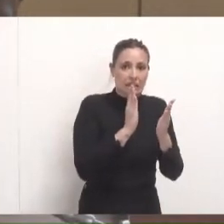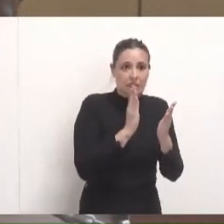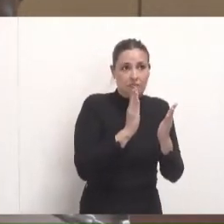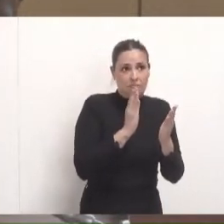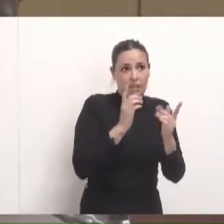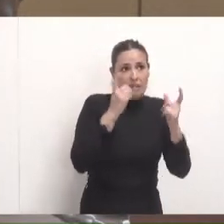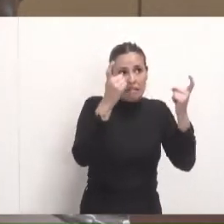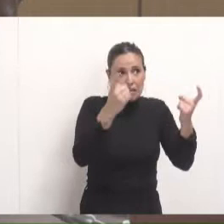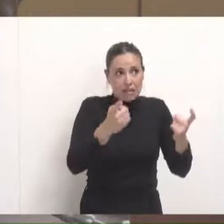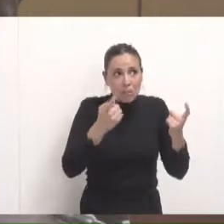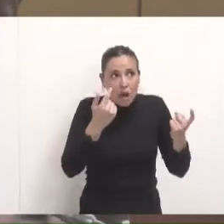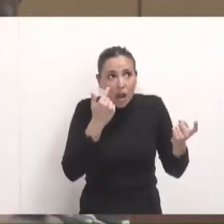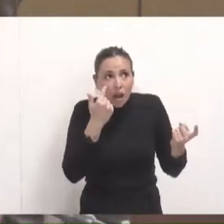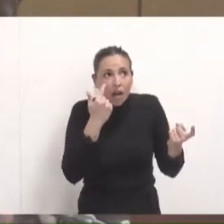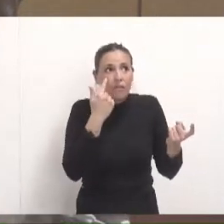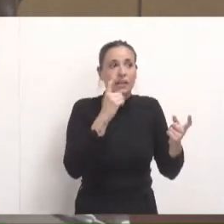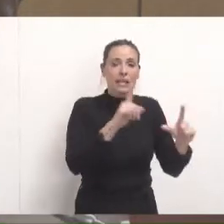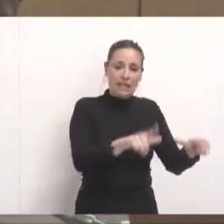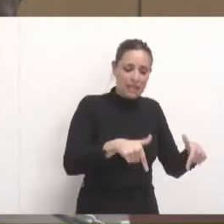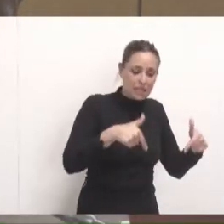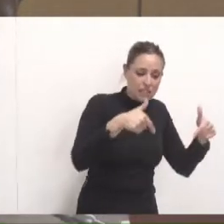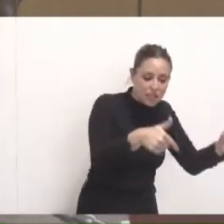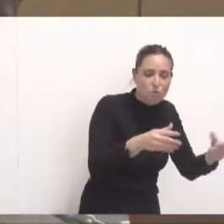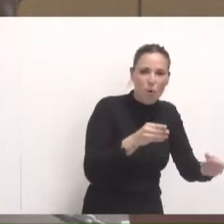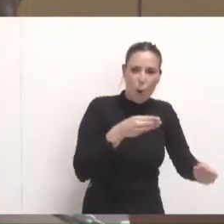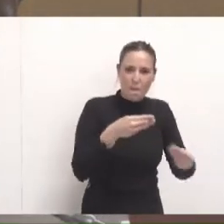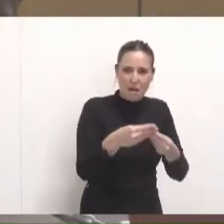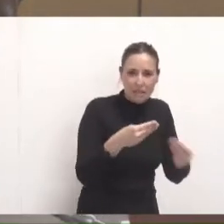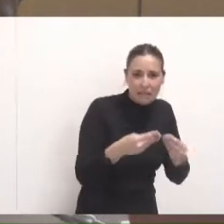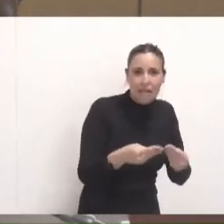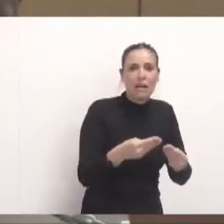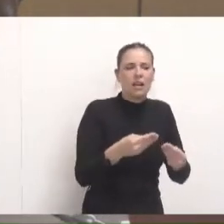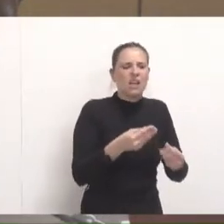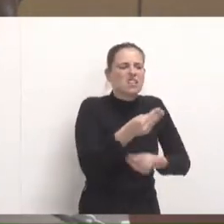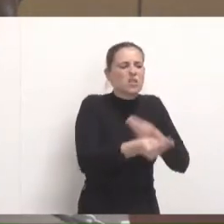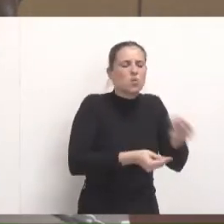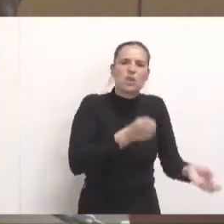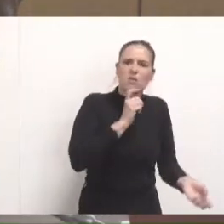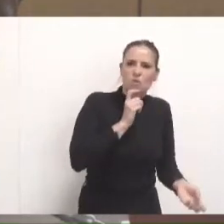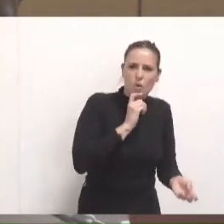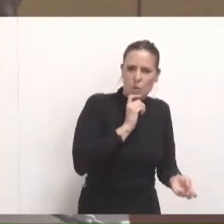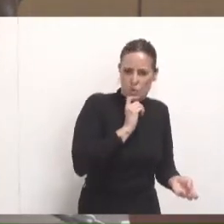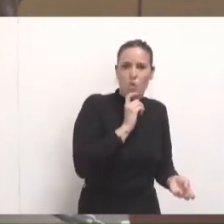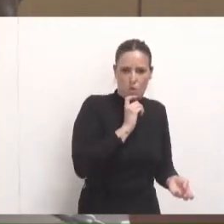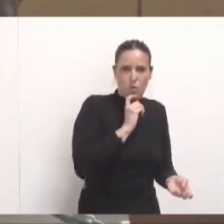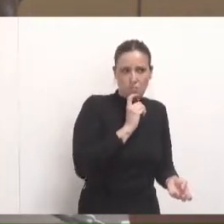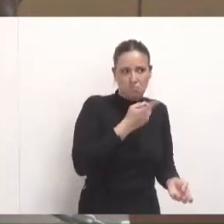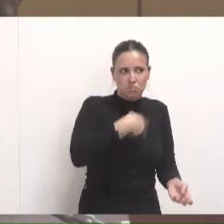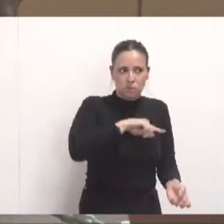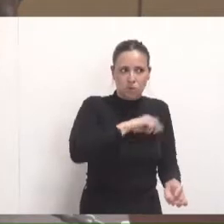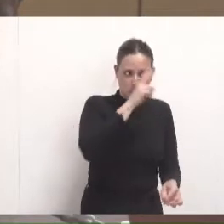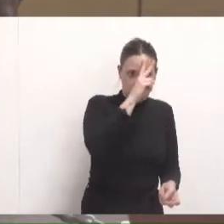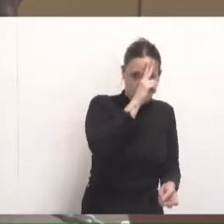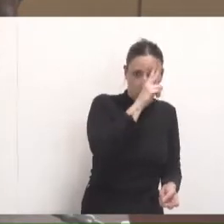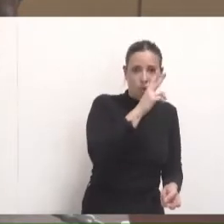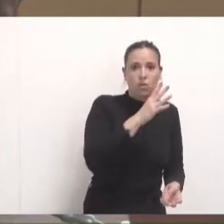los residuos, los materiales, etcétera, etcétera, ¿no? Es verdad que nos tranquiliza porque esta